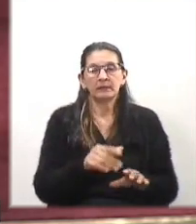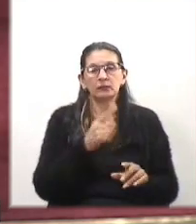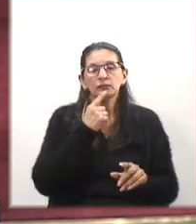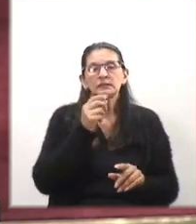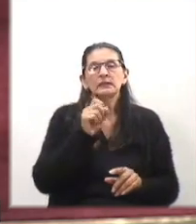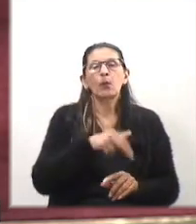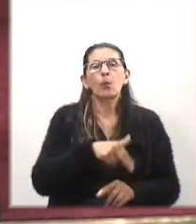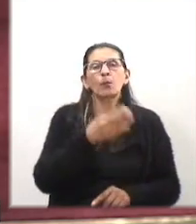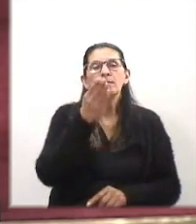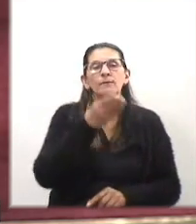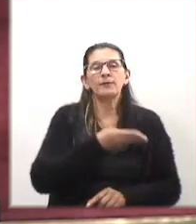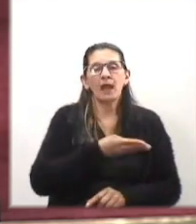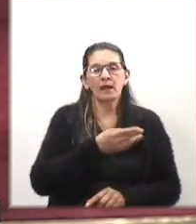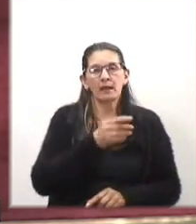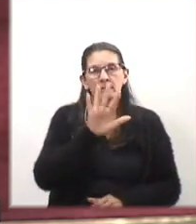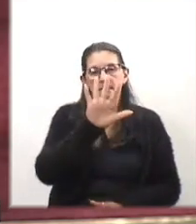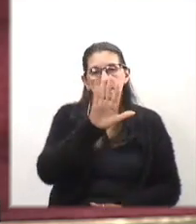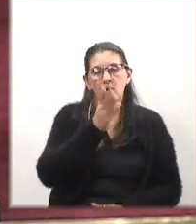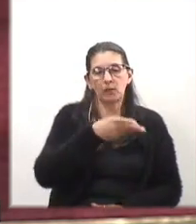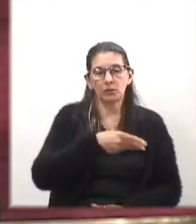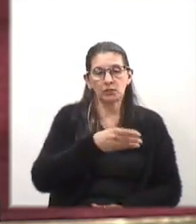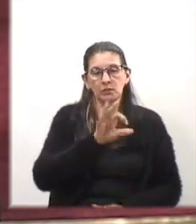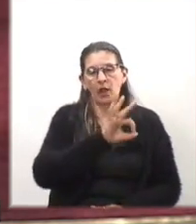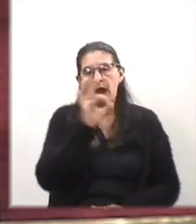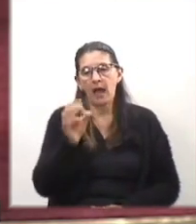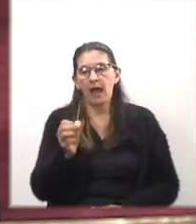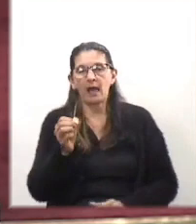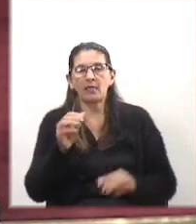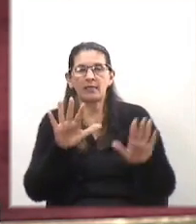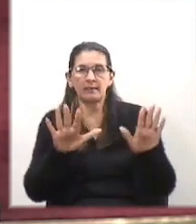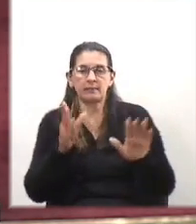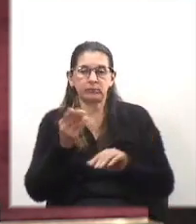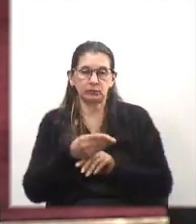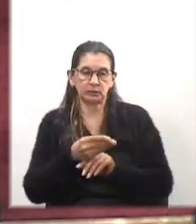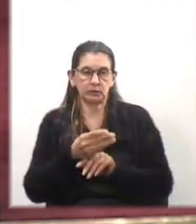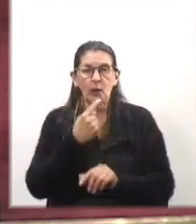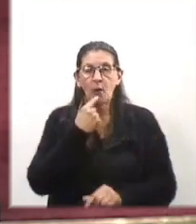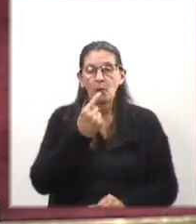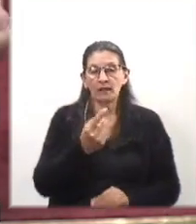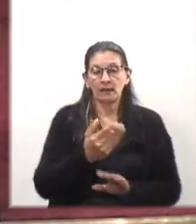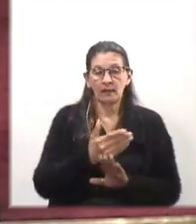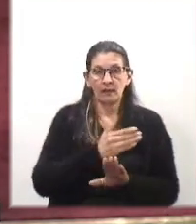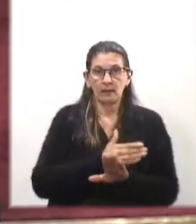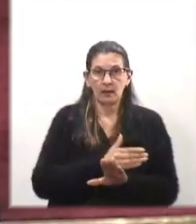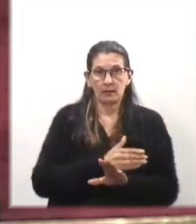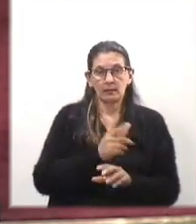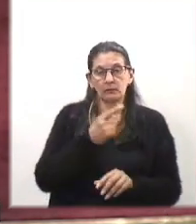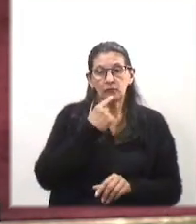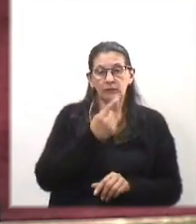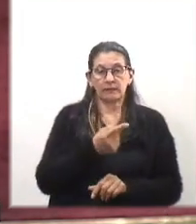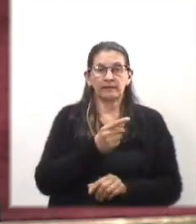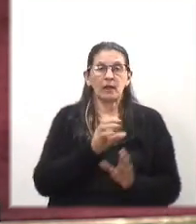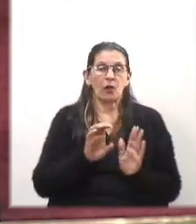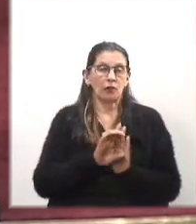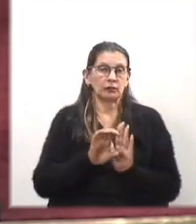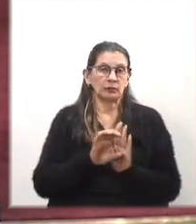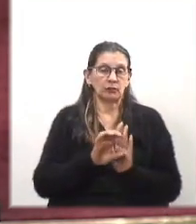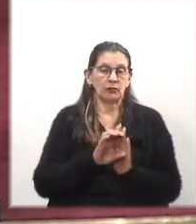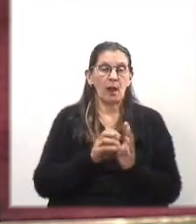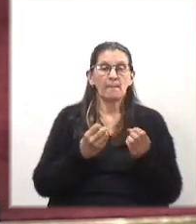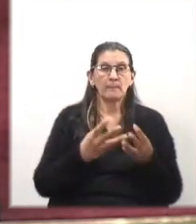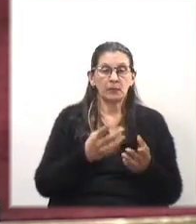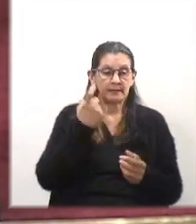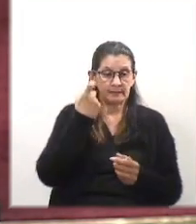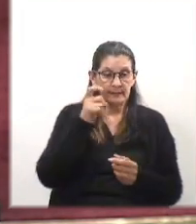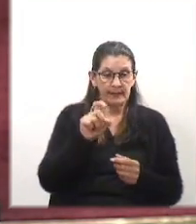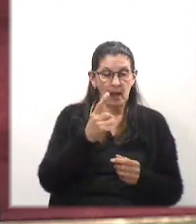franja, entre un 5% y un 10%. Como lo dije anteriormente, se considera inconstitucional porque se